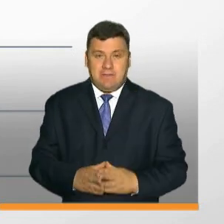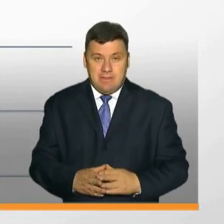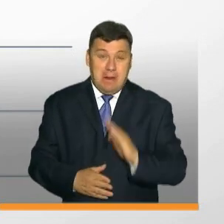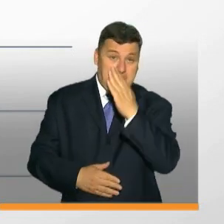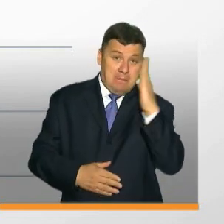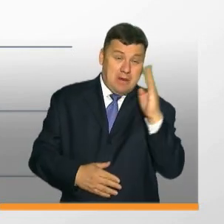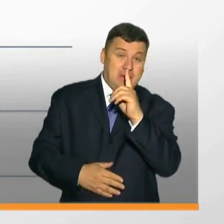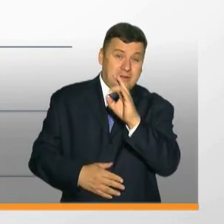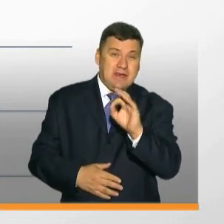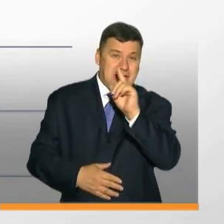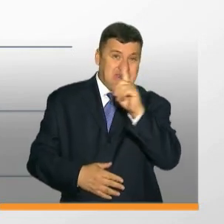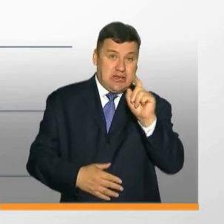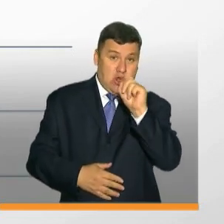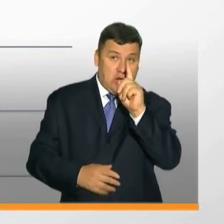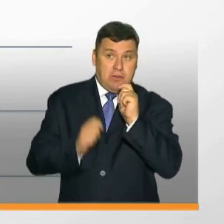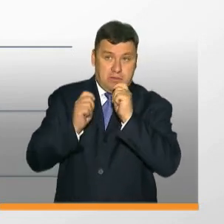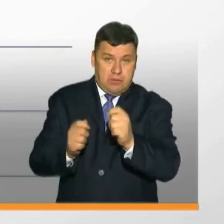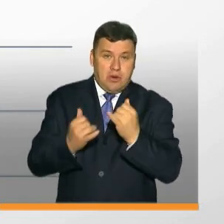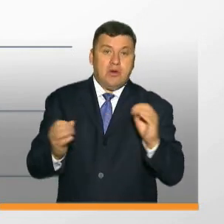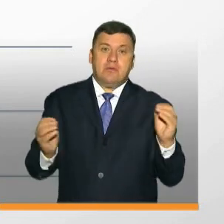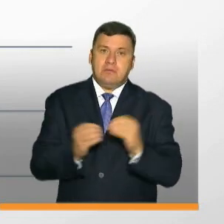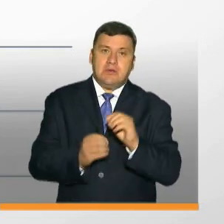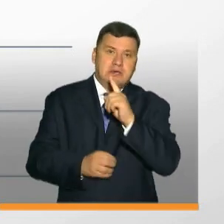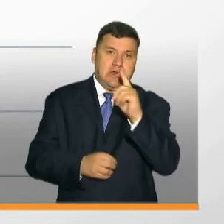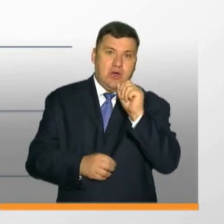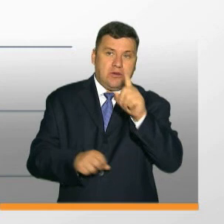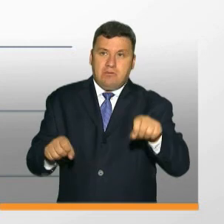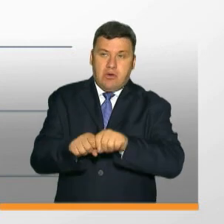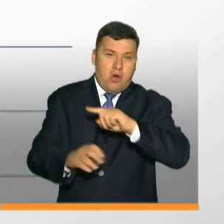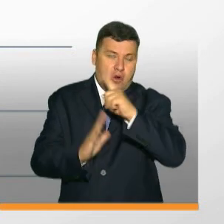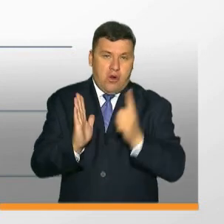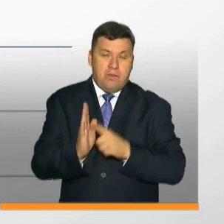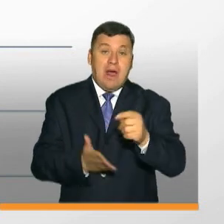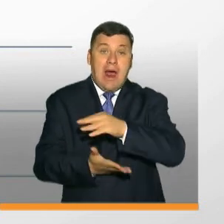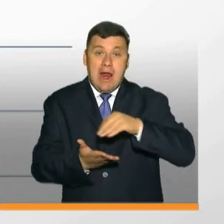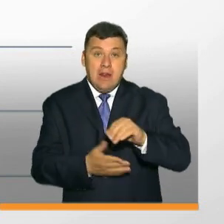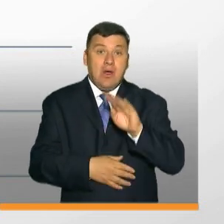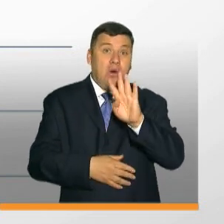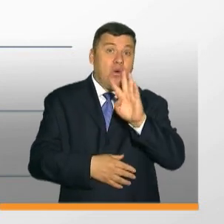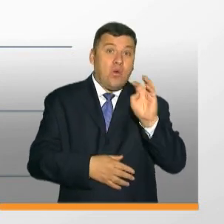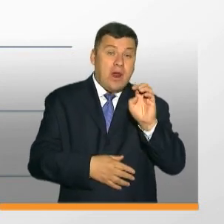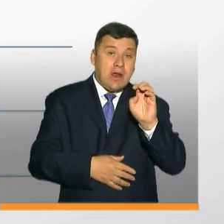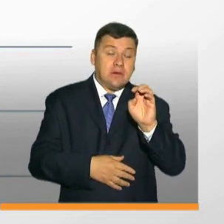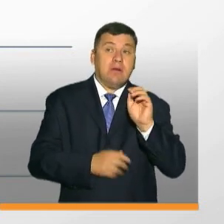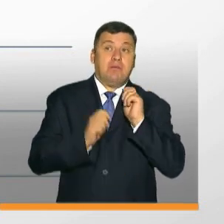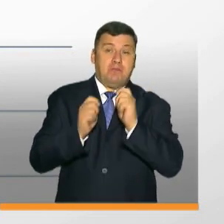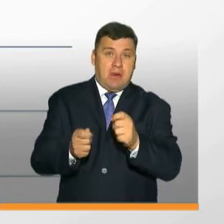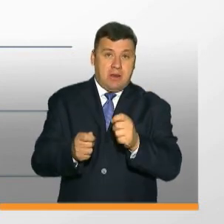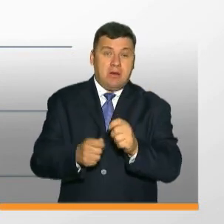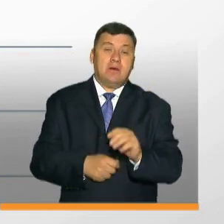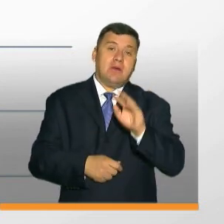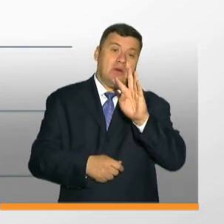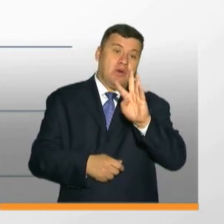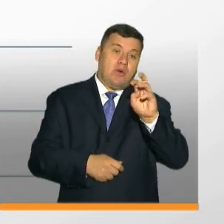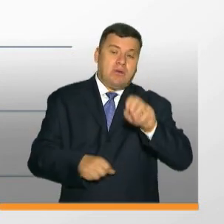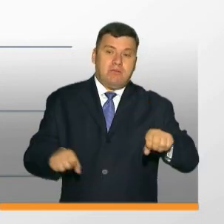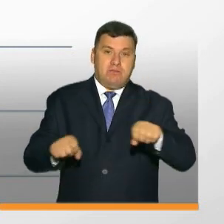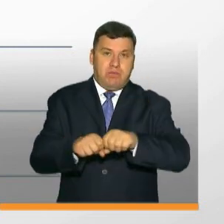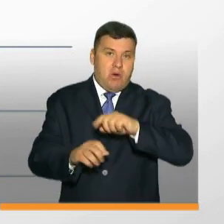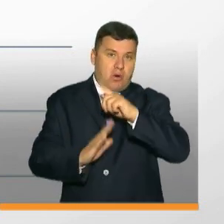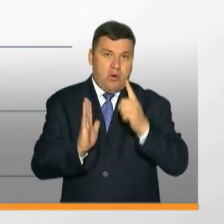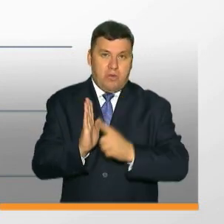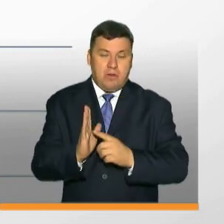En Barranquilla, 111 asignados y 111 instalados. En Atlántico, 48 ventiladores asignados y 48 han